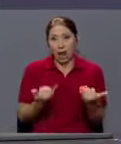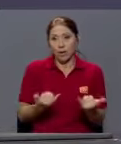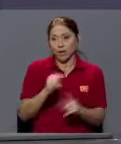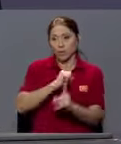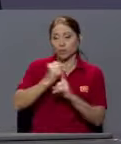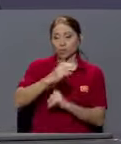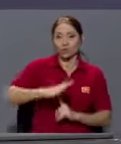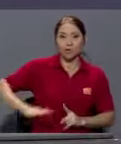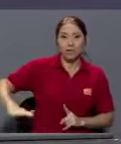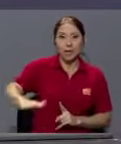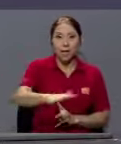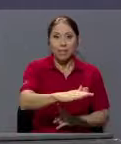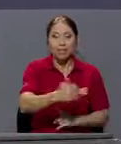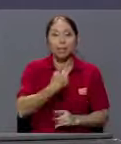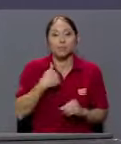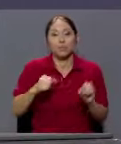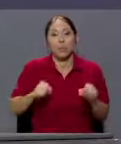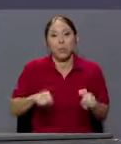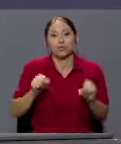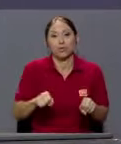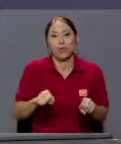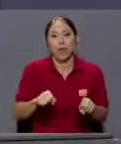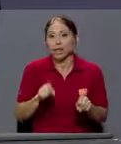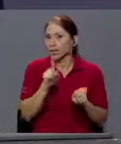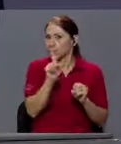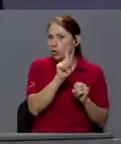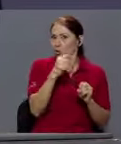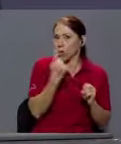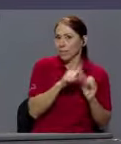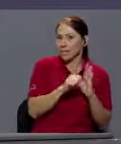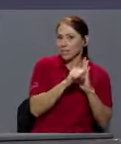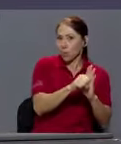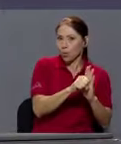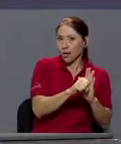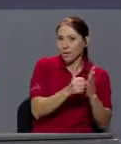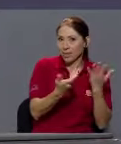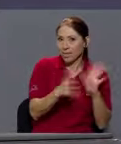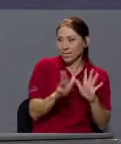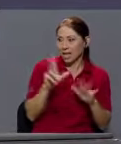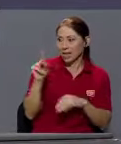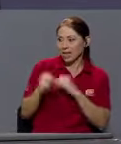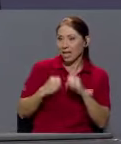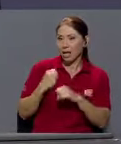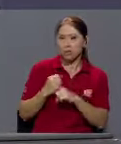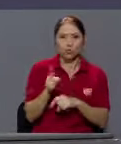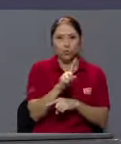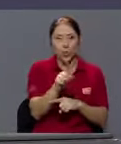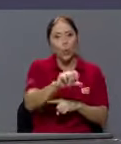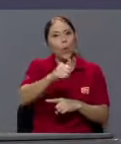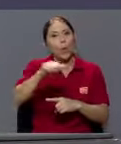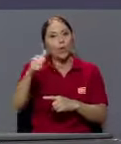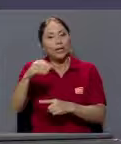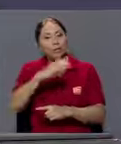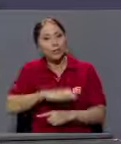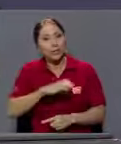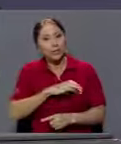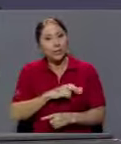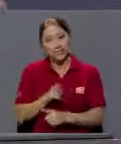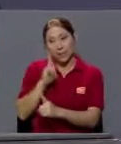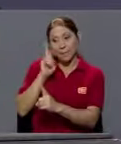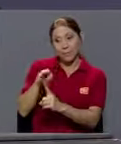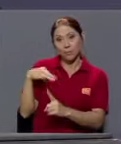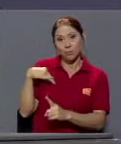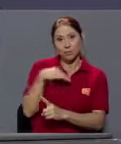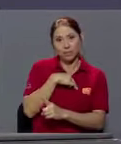posibilidad que ahora como sociedad, no solo simbólicamente porque se tiene 30 años, sino porque hay otras condiciones en el